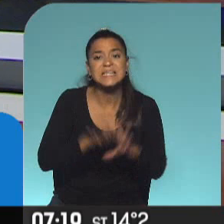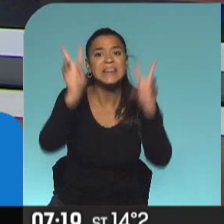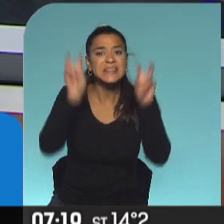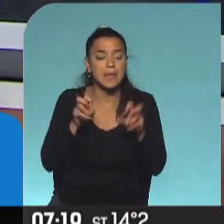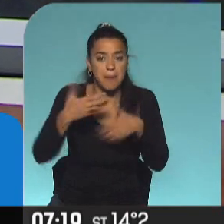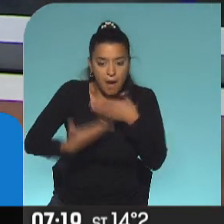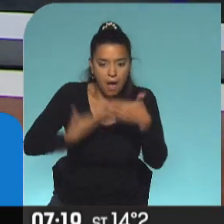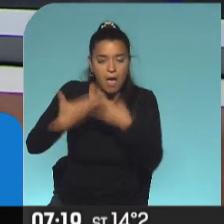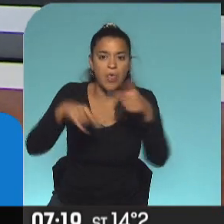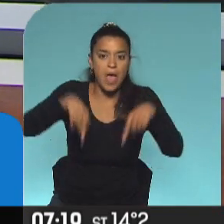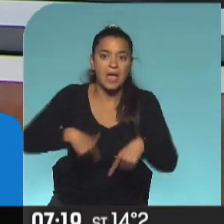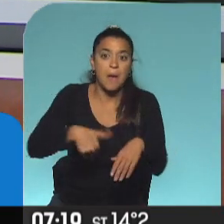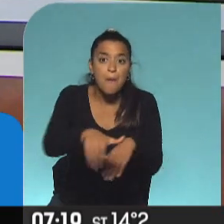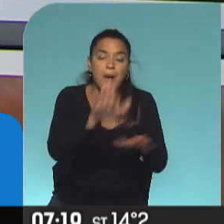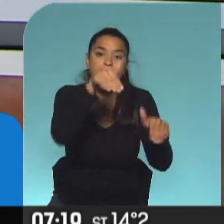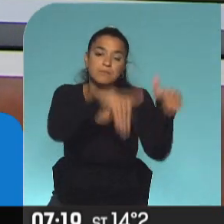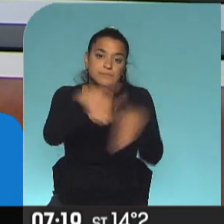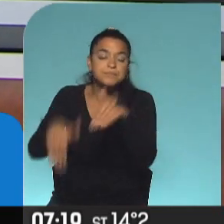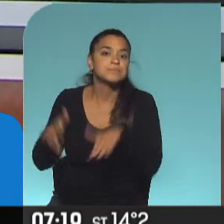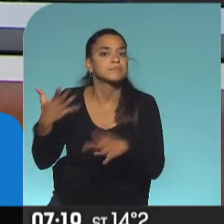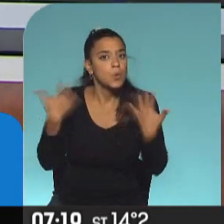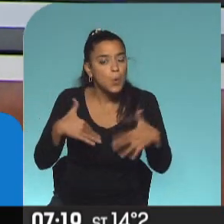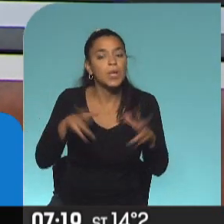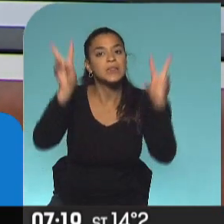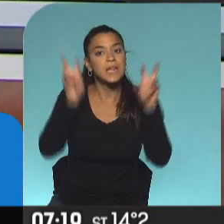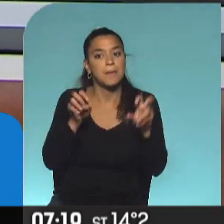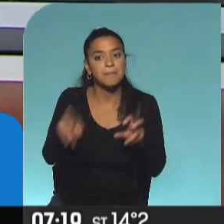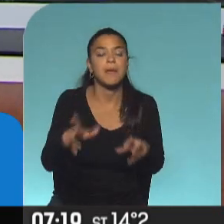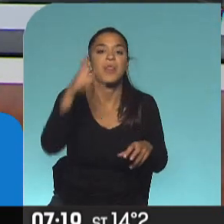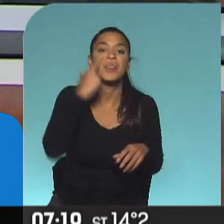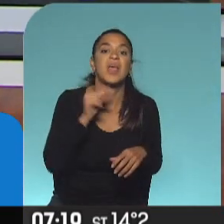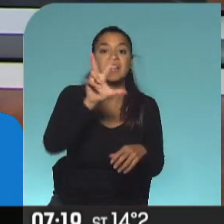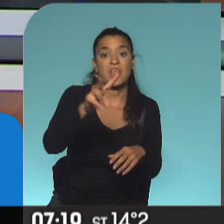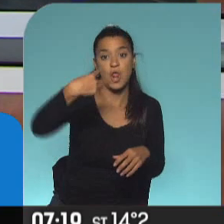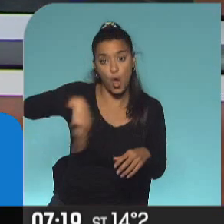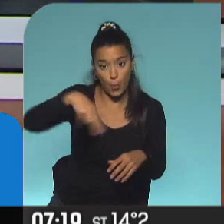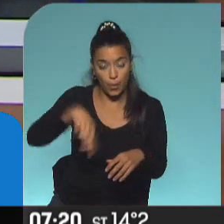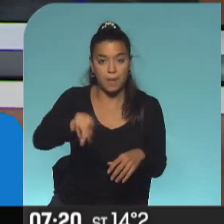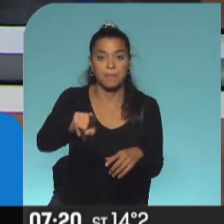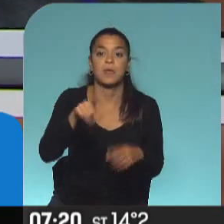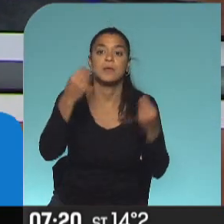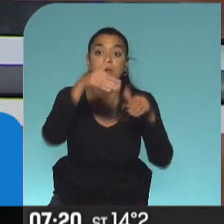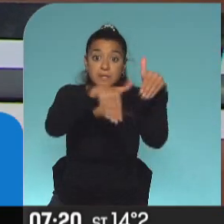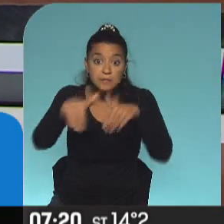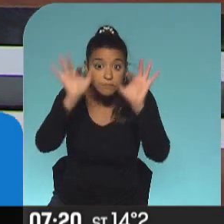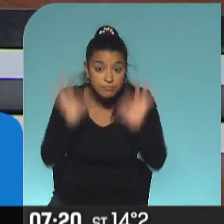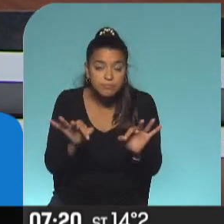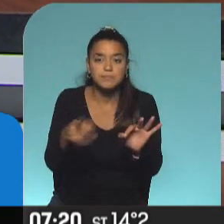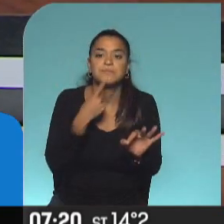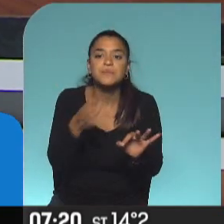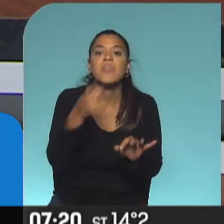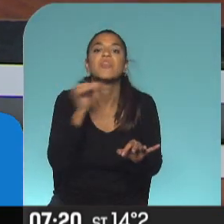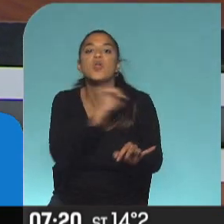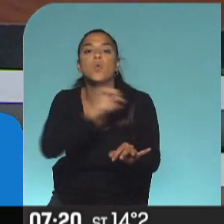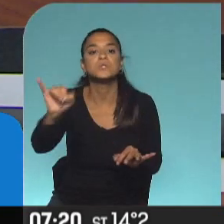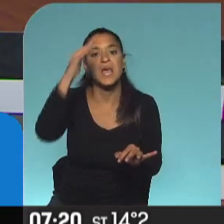a ir creciendo de acá a las elecciones y que puede ser el gran tema el día 3 de noviembre cuando se concreten los comicios, que es estas denuncias